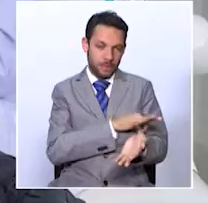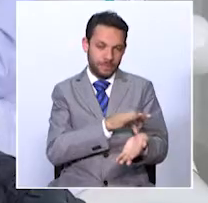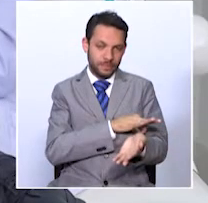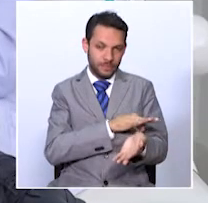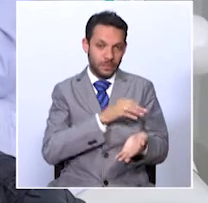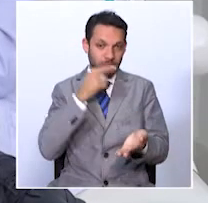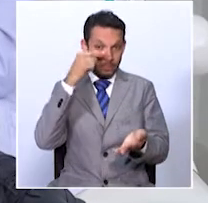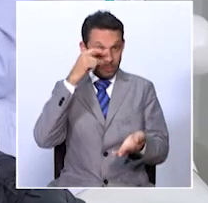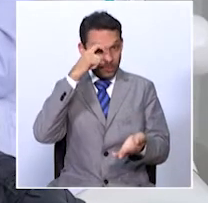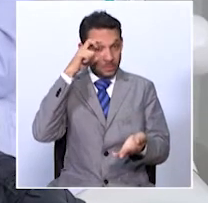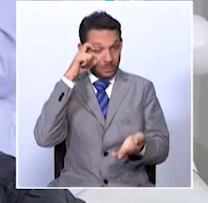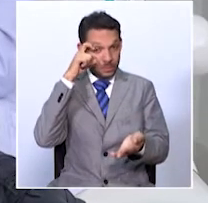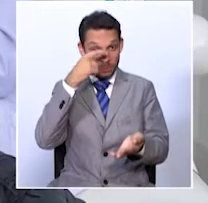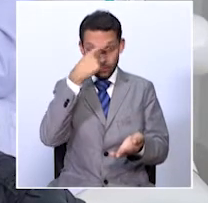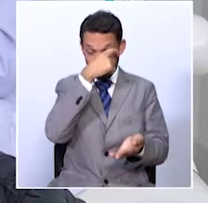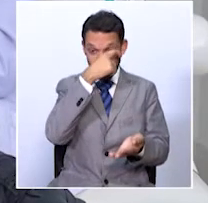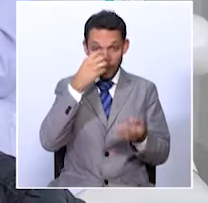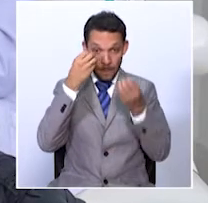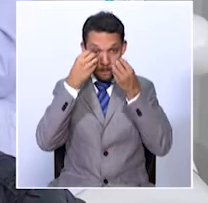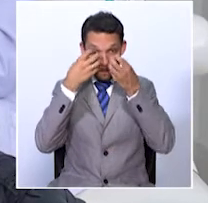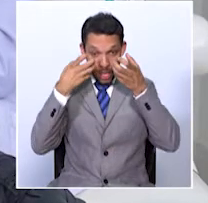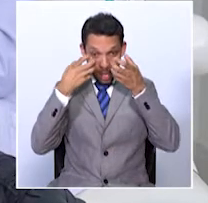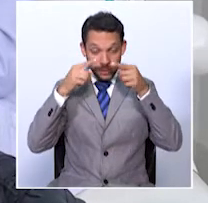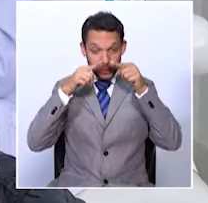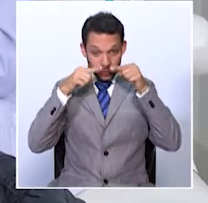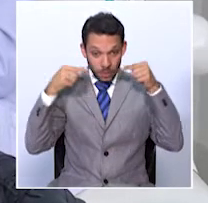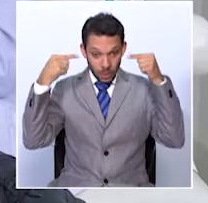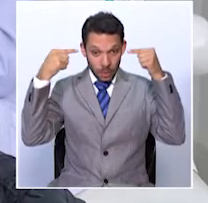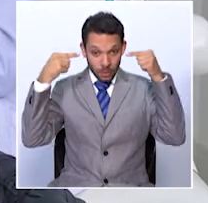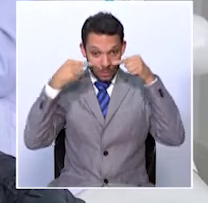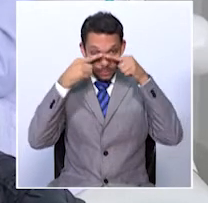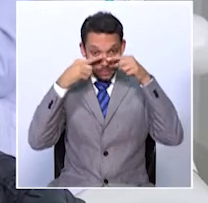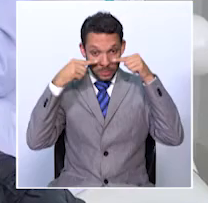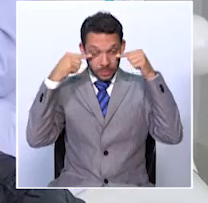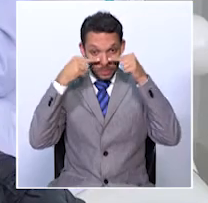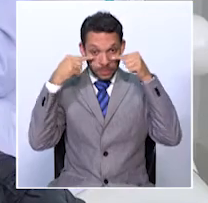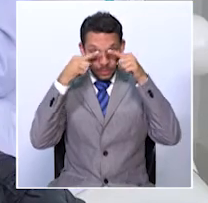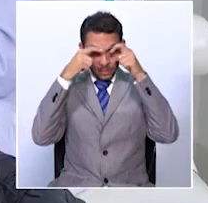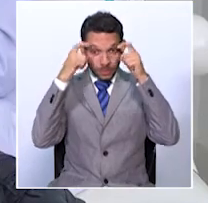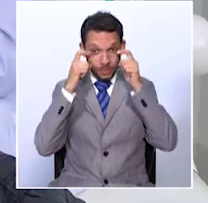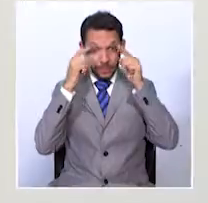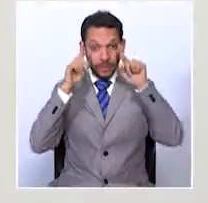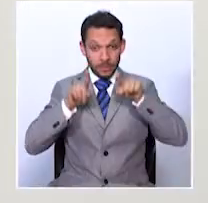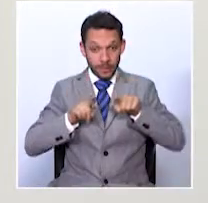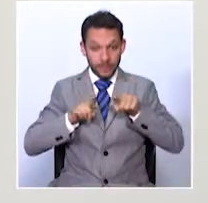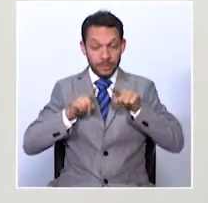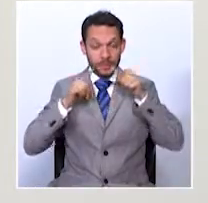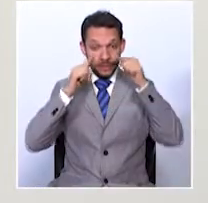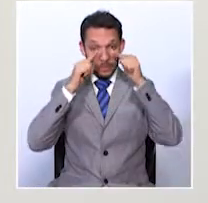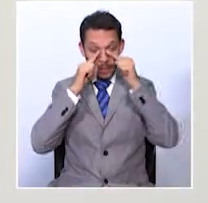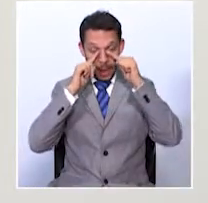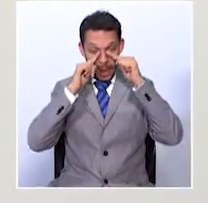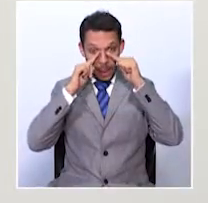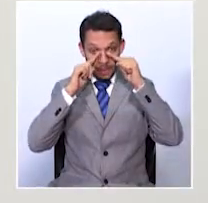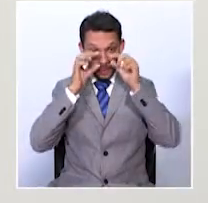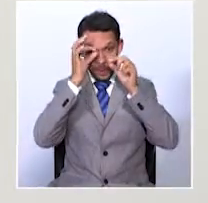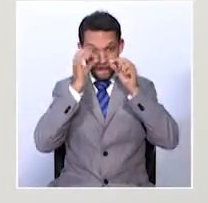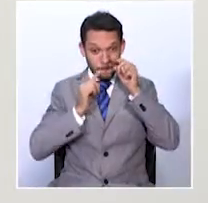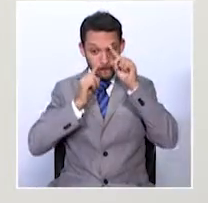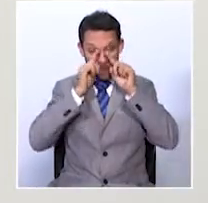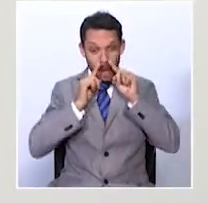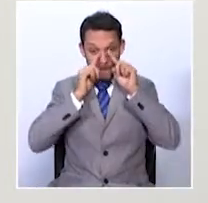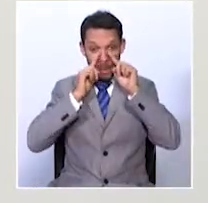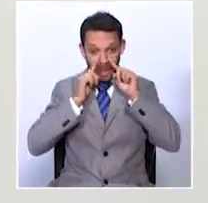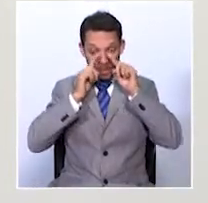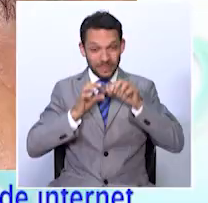superior, y aquí en el canto externo del párpado superior está la glándula lacrimal. Estas son estructuras que le dan como